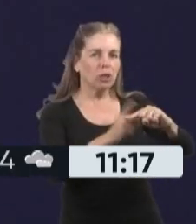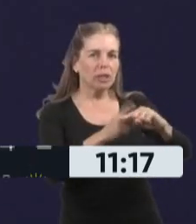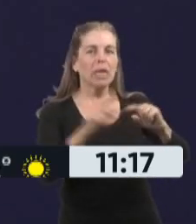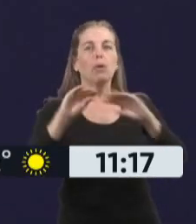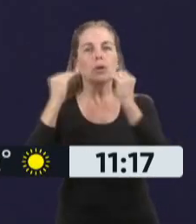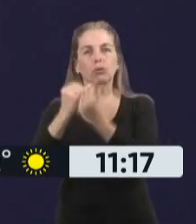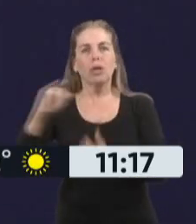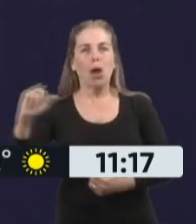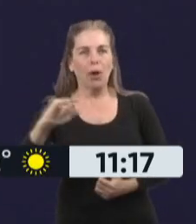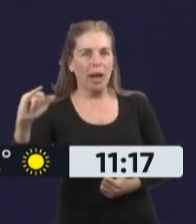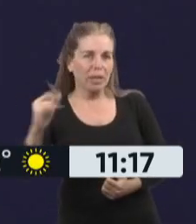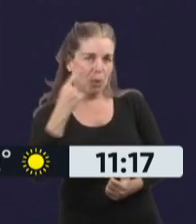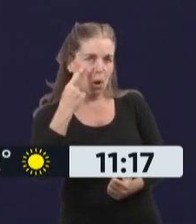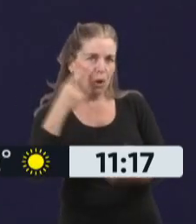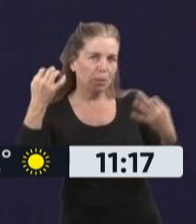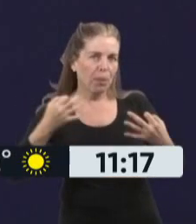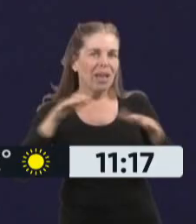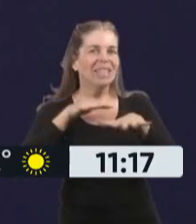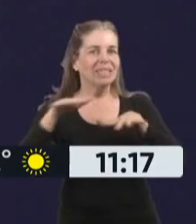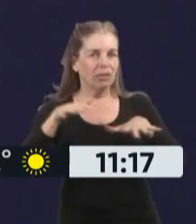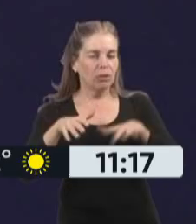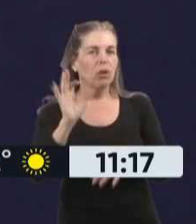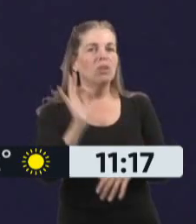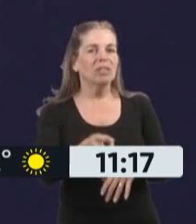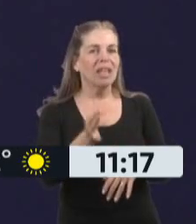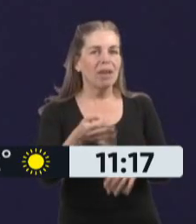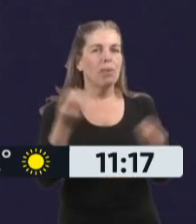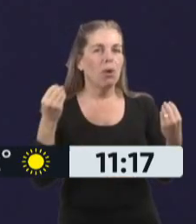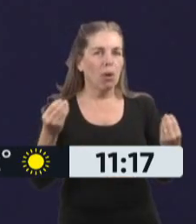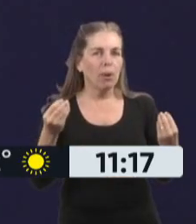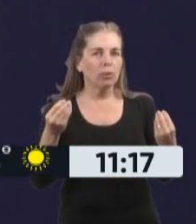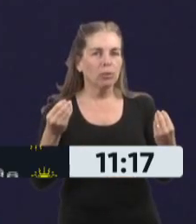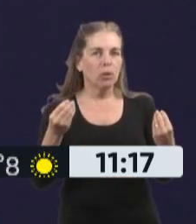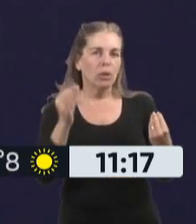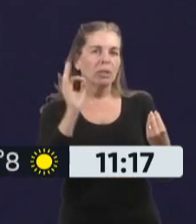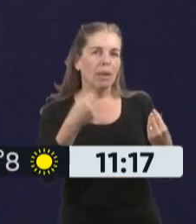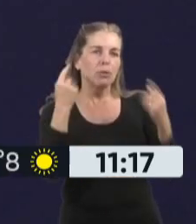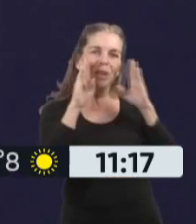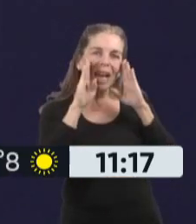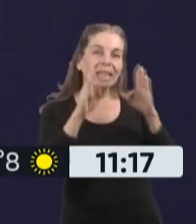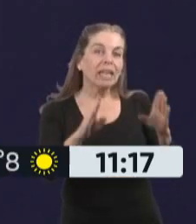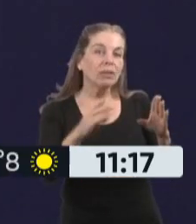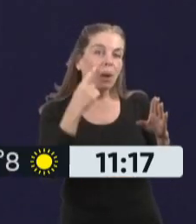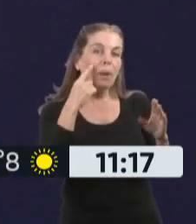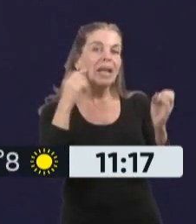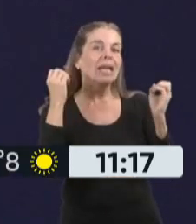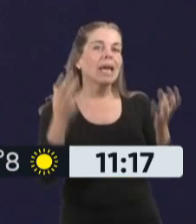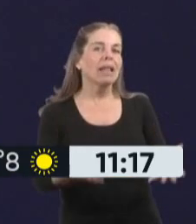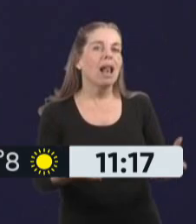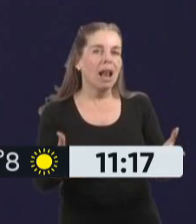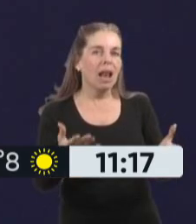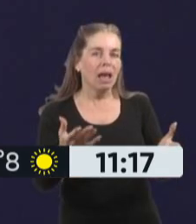sabemos los semáforos rojos que tenemos y sabemos muy bien y seguimos muy de cerca cuál es la evolución de los